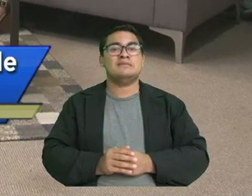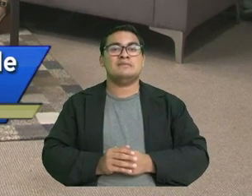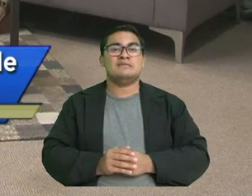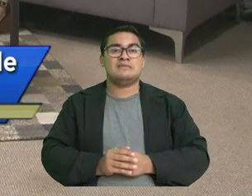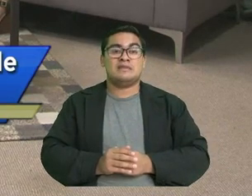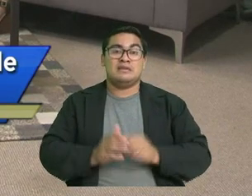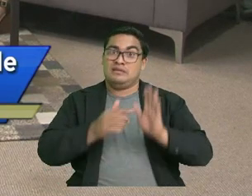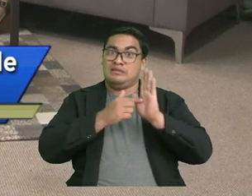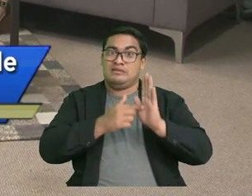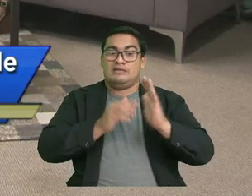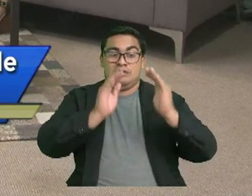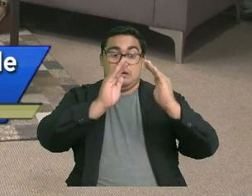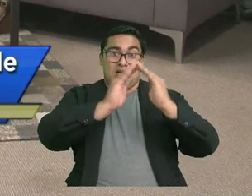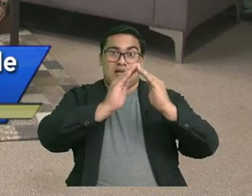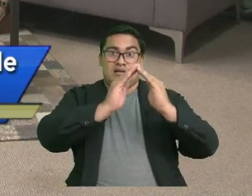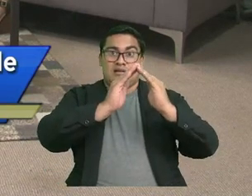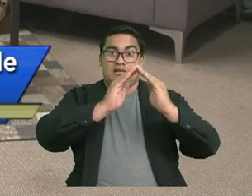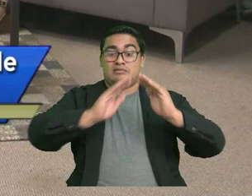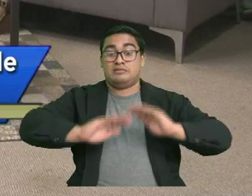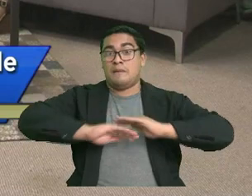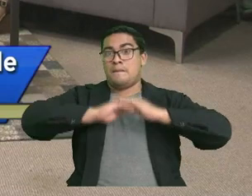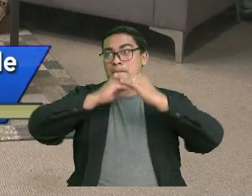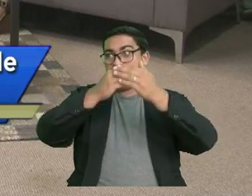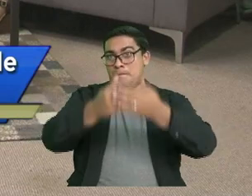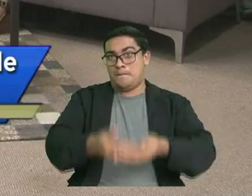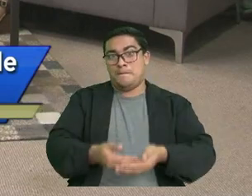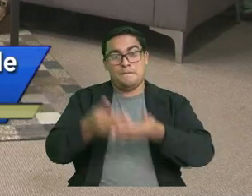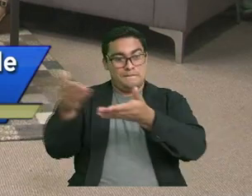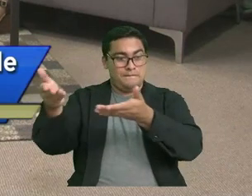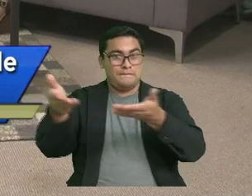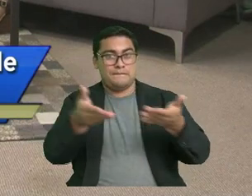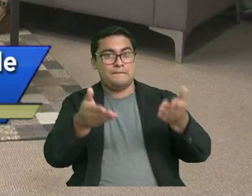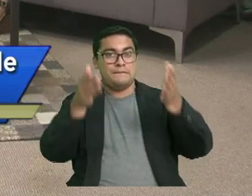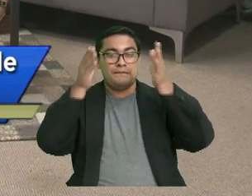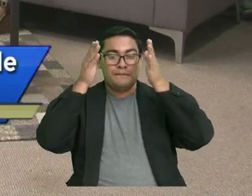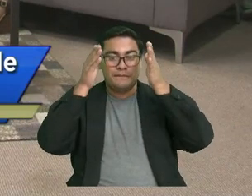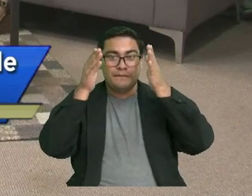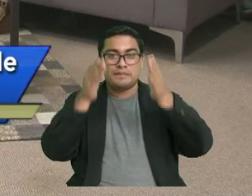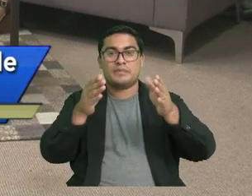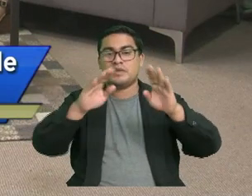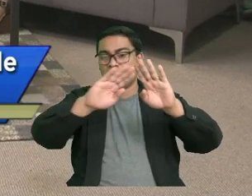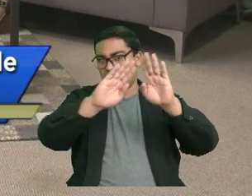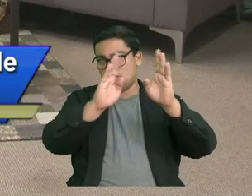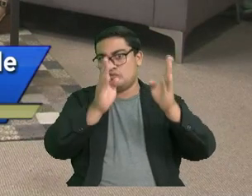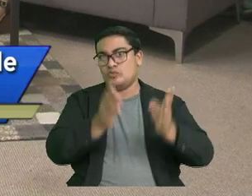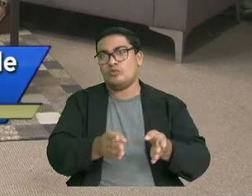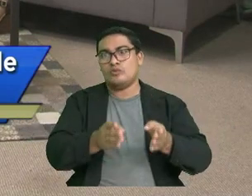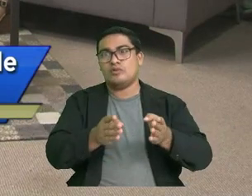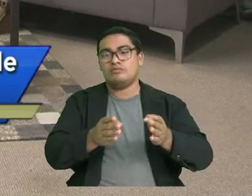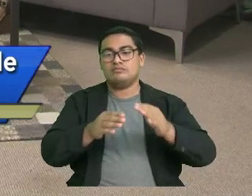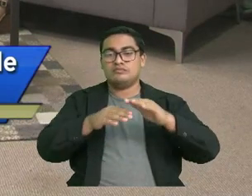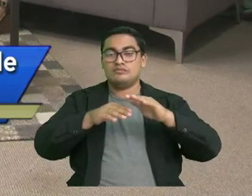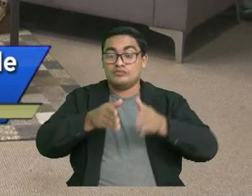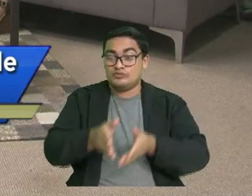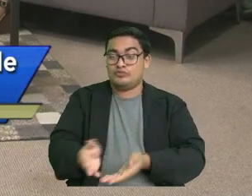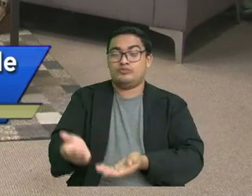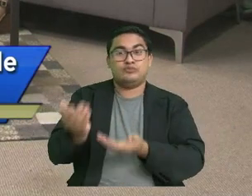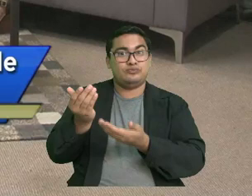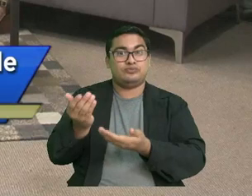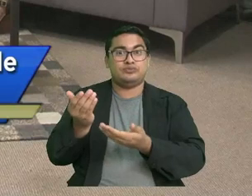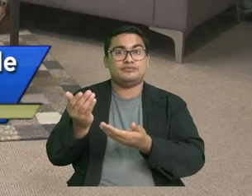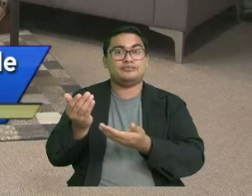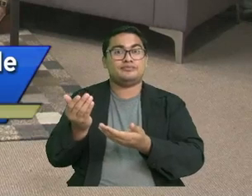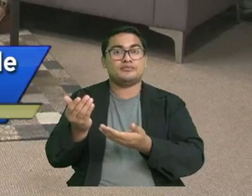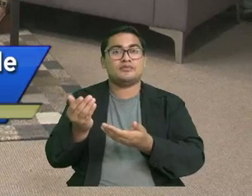las casas maternas, donde se atiende a la mujer y se atiende al hijo de una